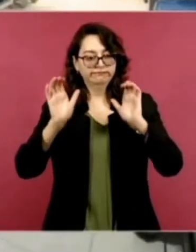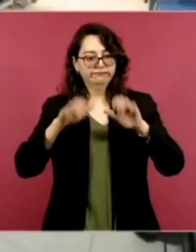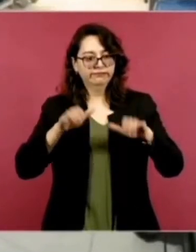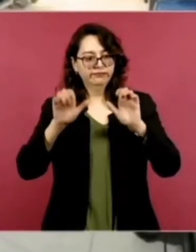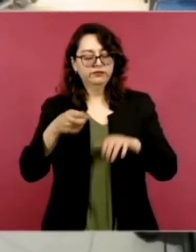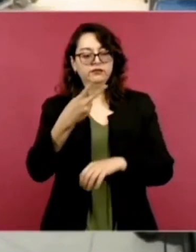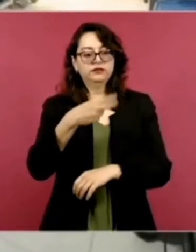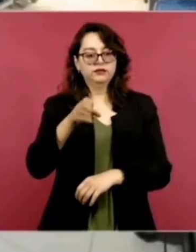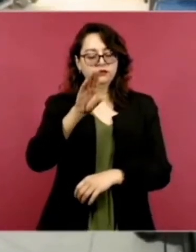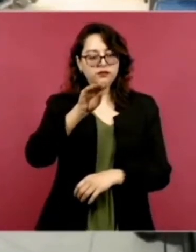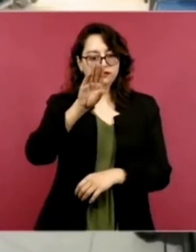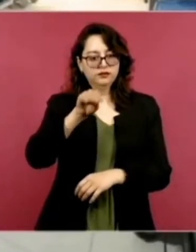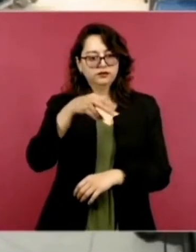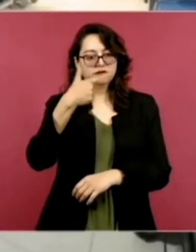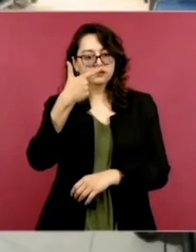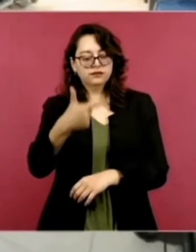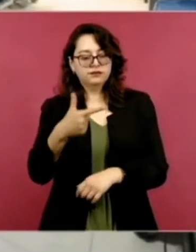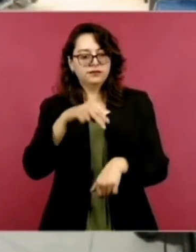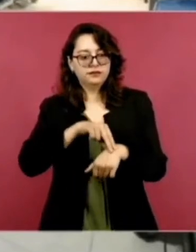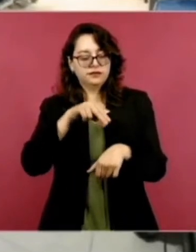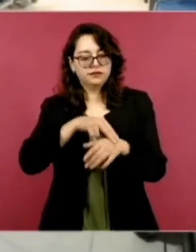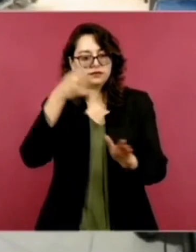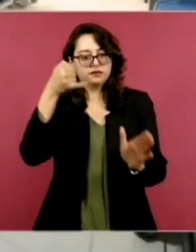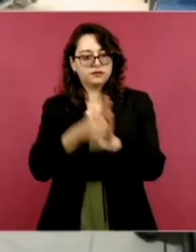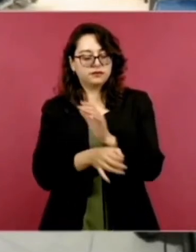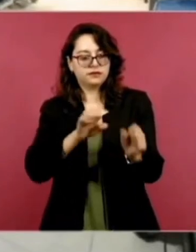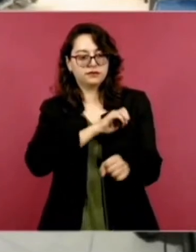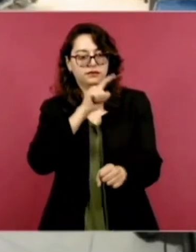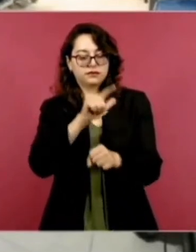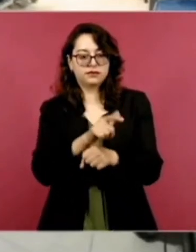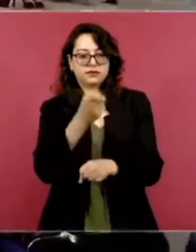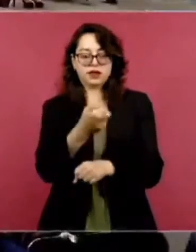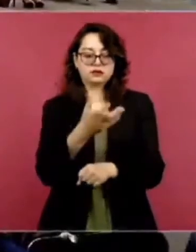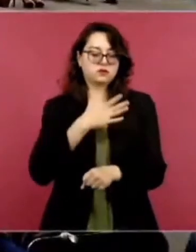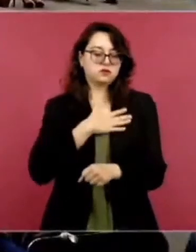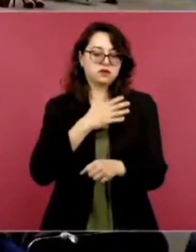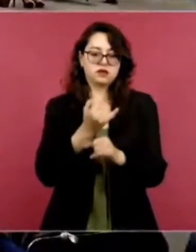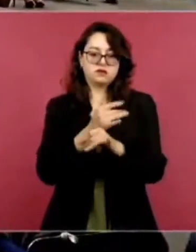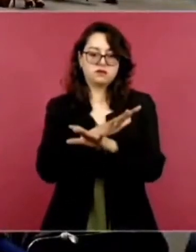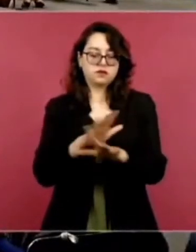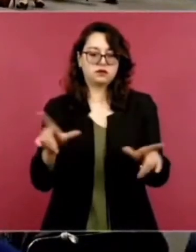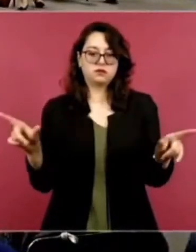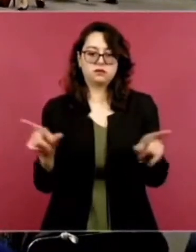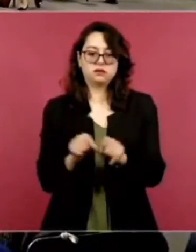297 médicas y médicos especialistas. Sería todo por mi cuenta, señor presidente. Muchas gracias.